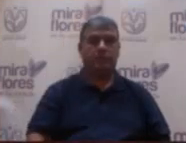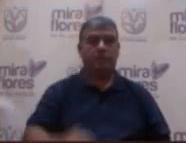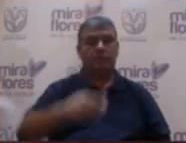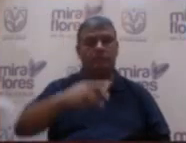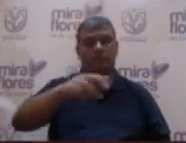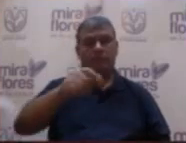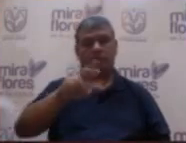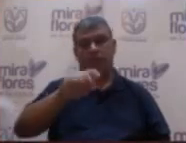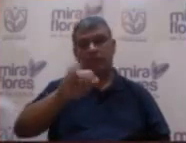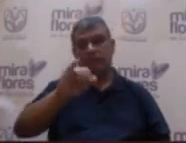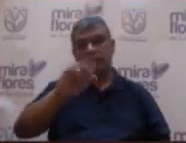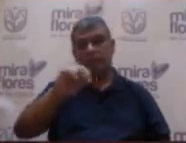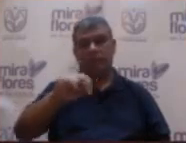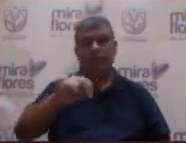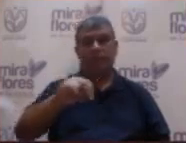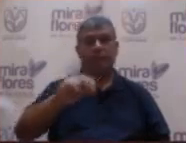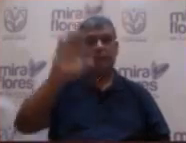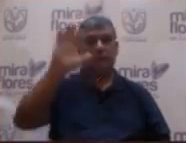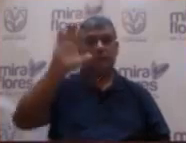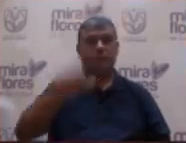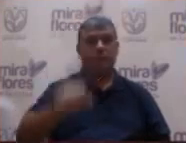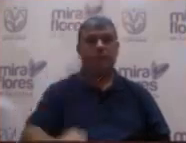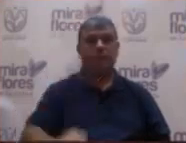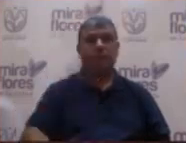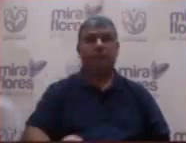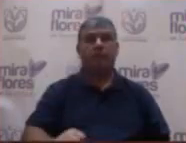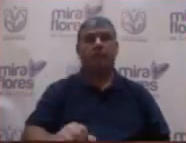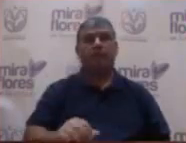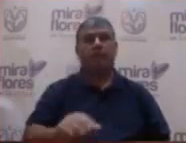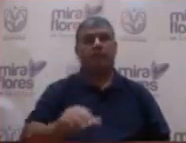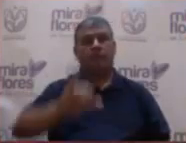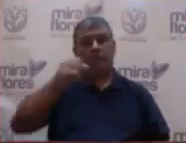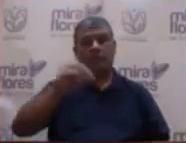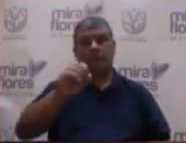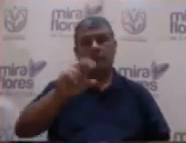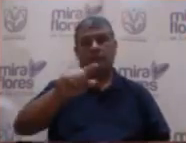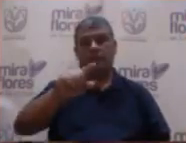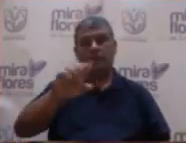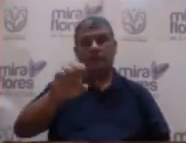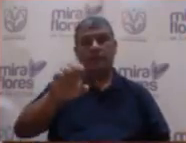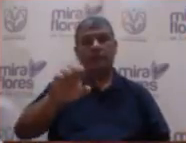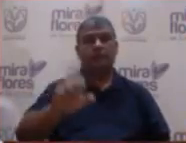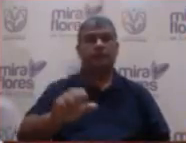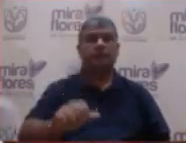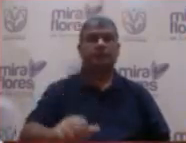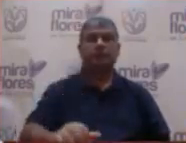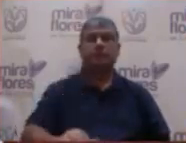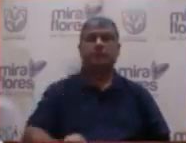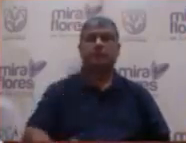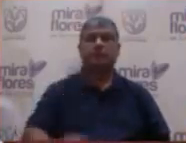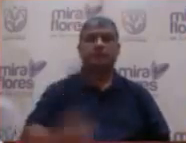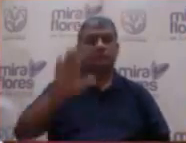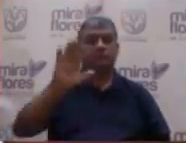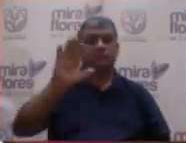señor Martín Bustamante Castro, señor Jorge Augusto de Albertis González del